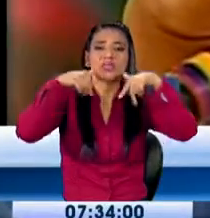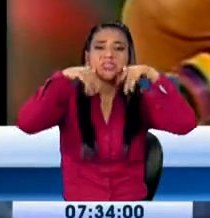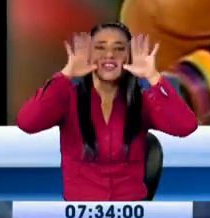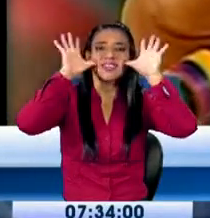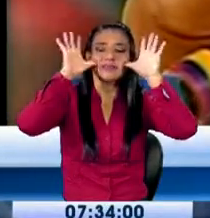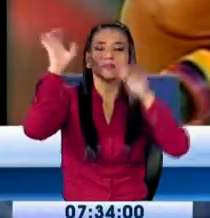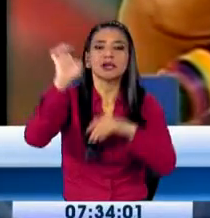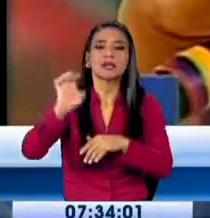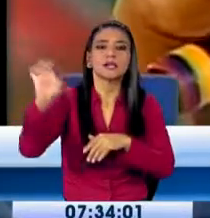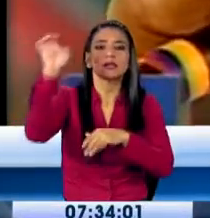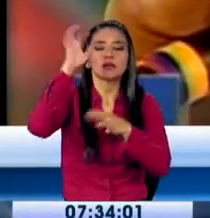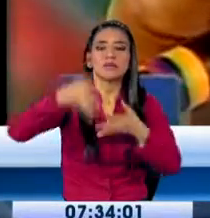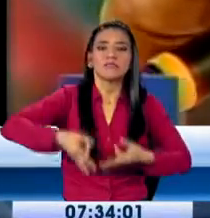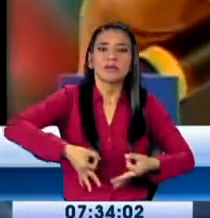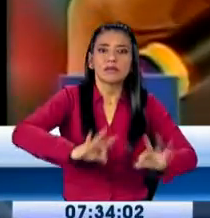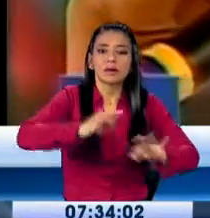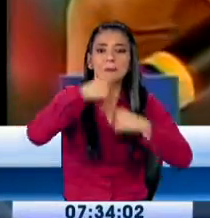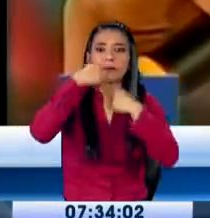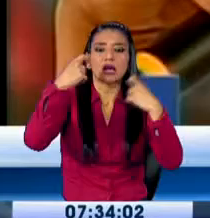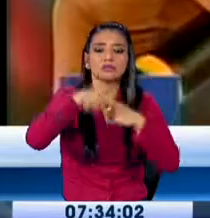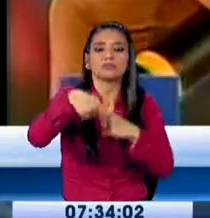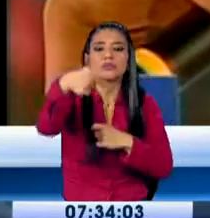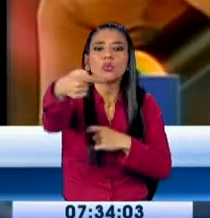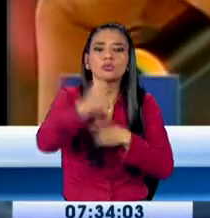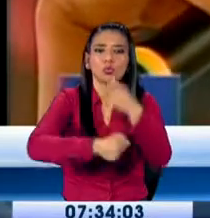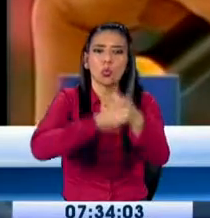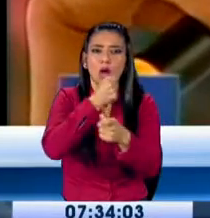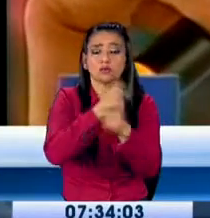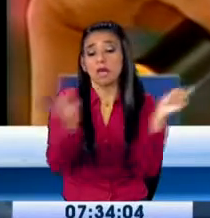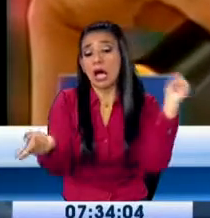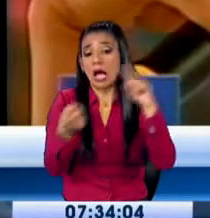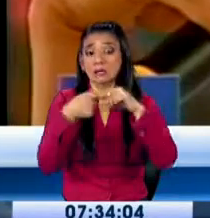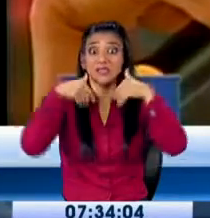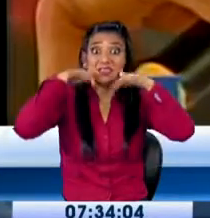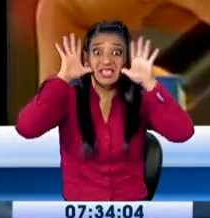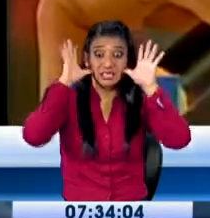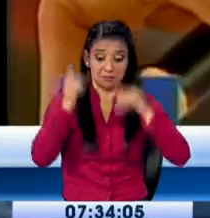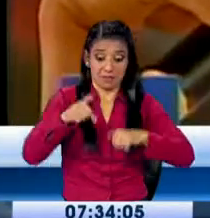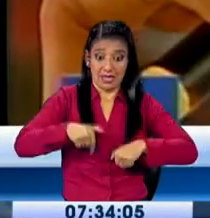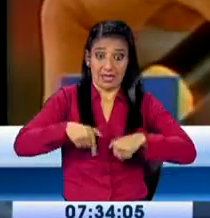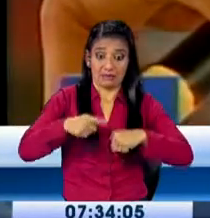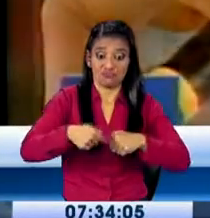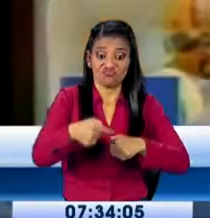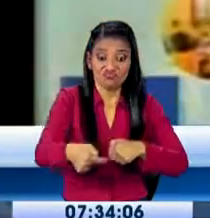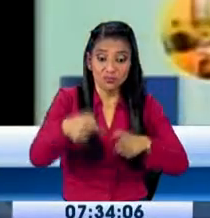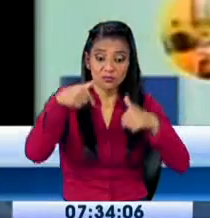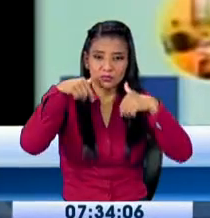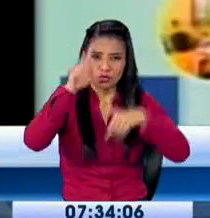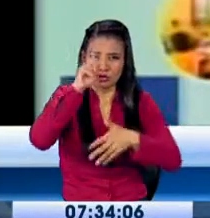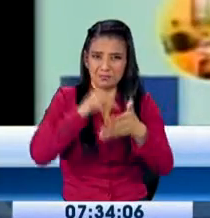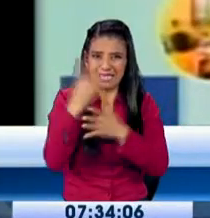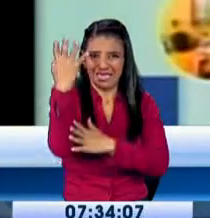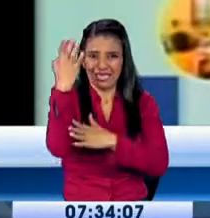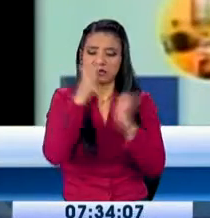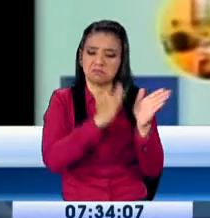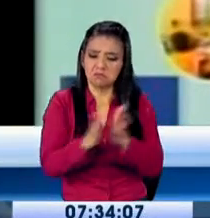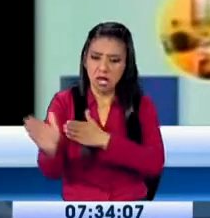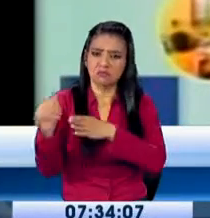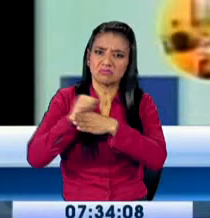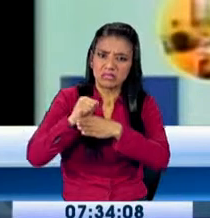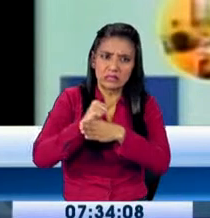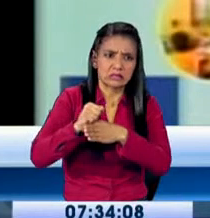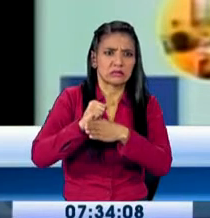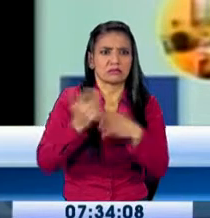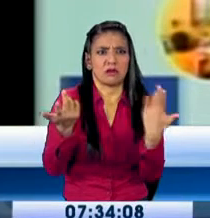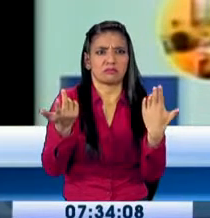enero, febrero, marzo del próximo año. Hasta diciembre está la fase de preparación, se trata de identificación,